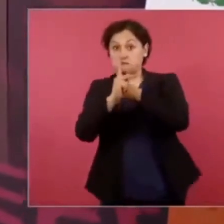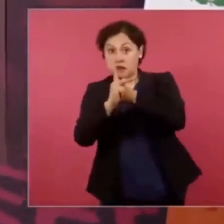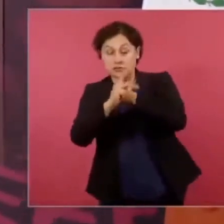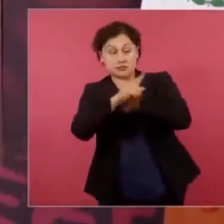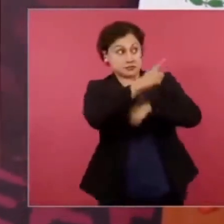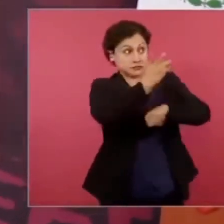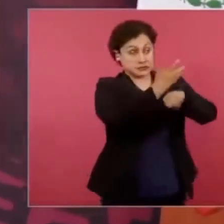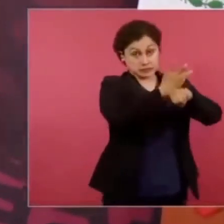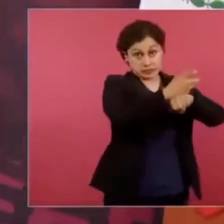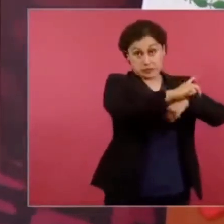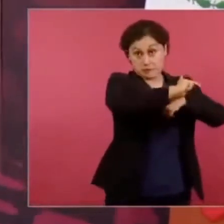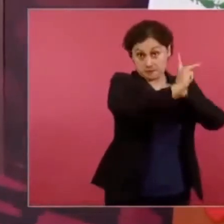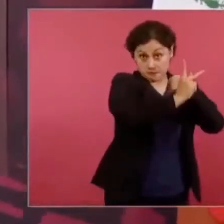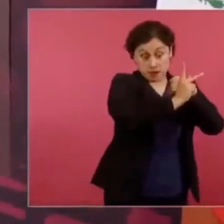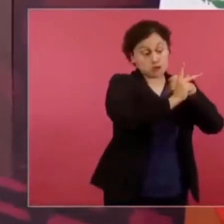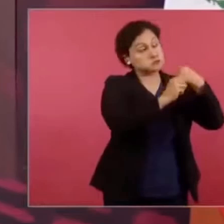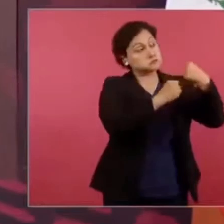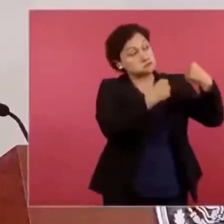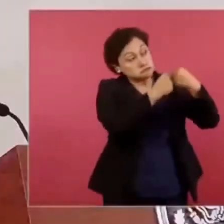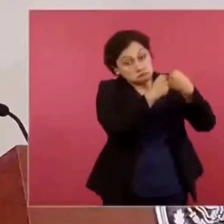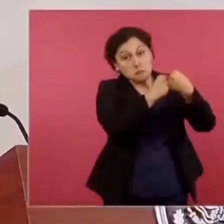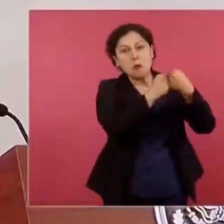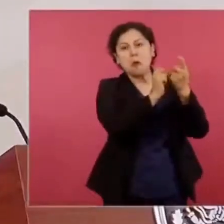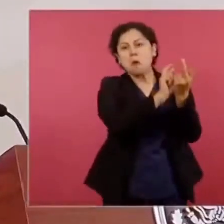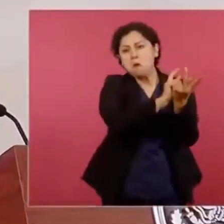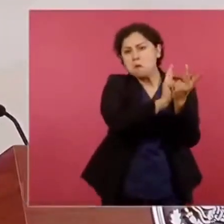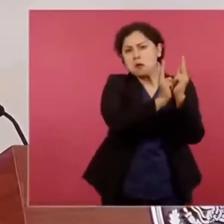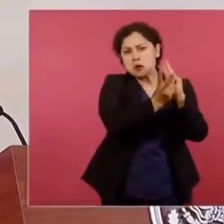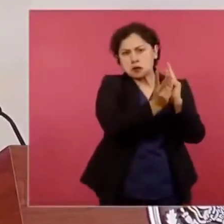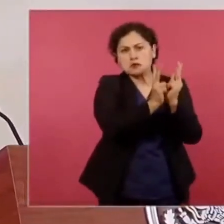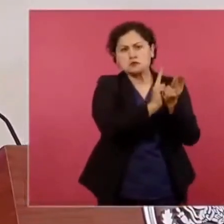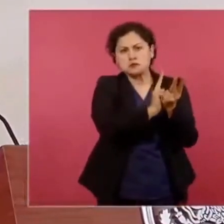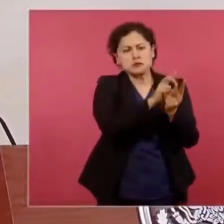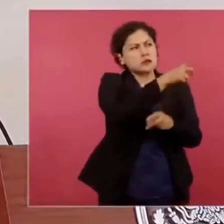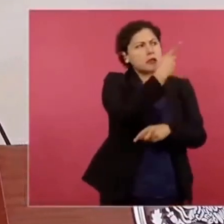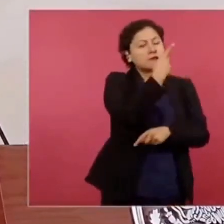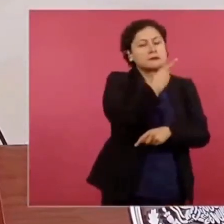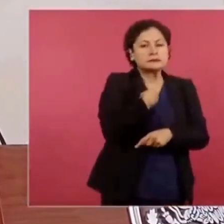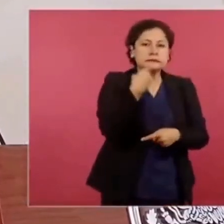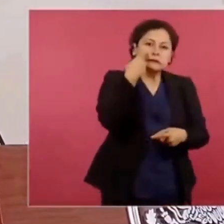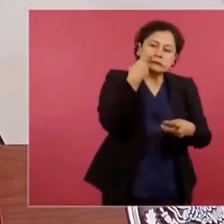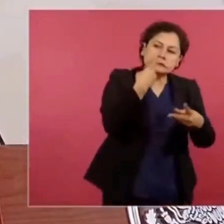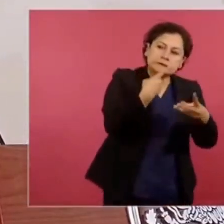ayudamos en todo lo relacionado al combate al narcotráfico.